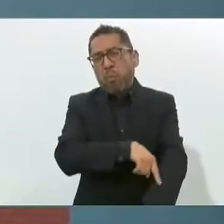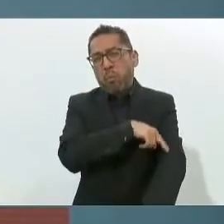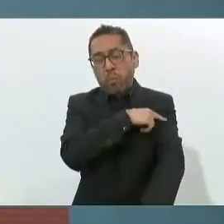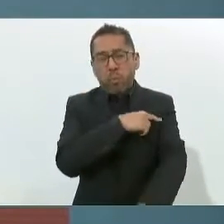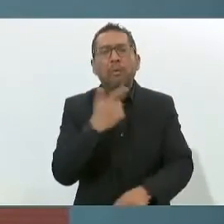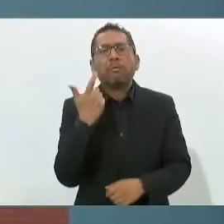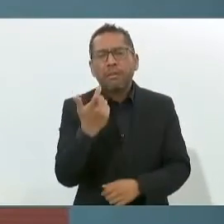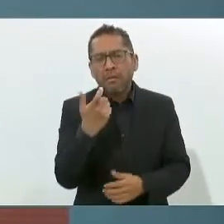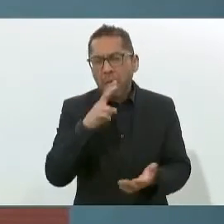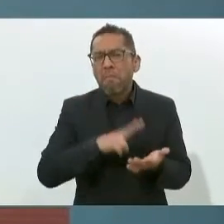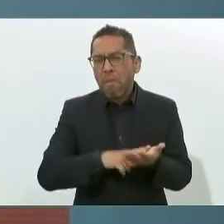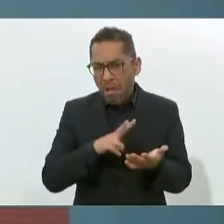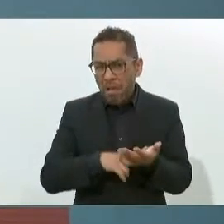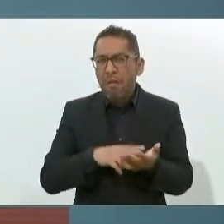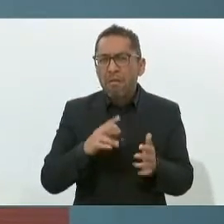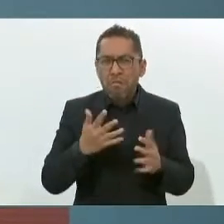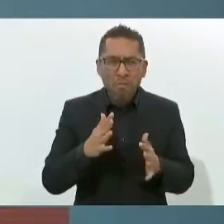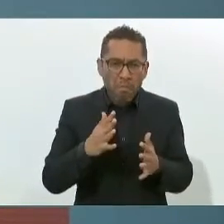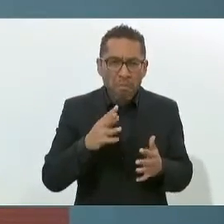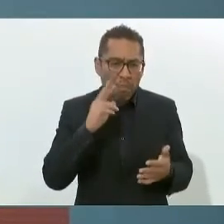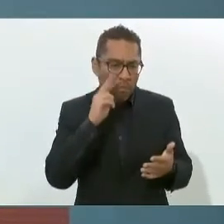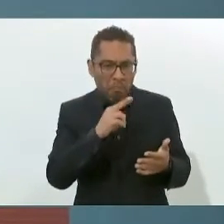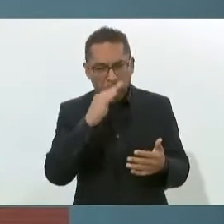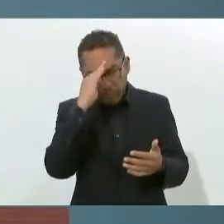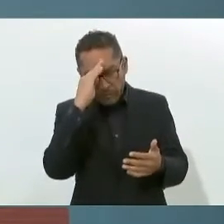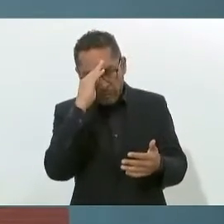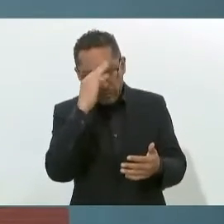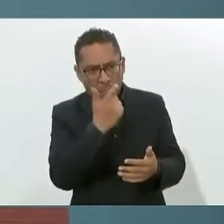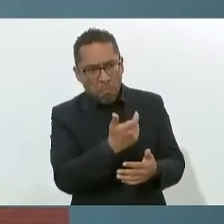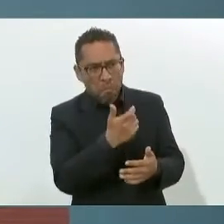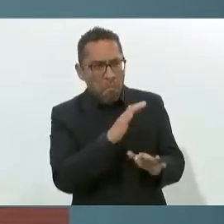bien, de acuerdo a las estimaciones,